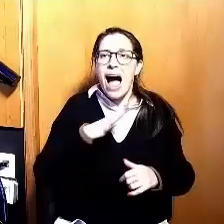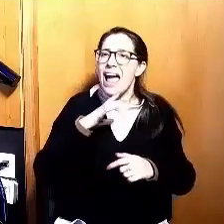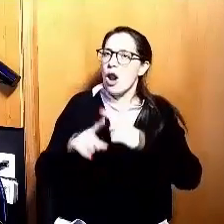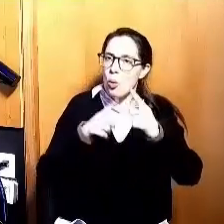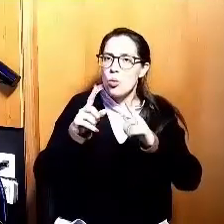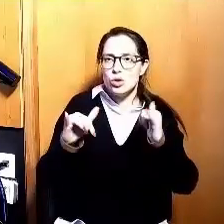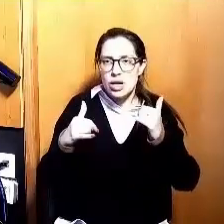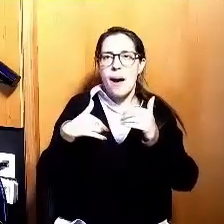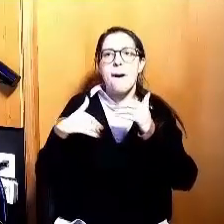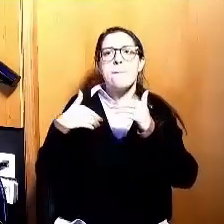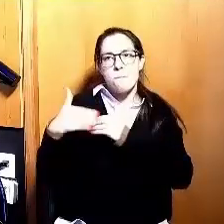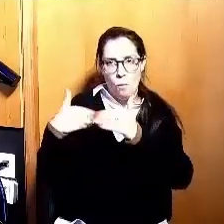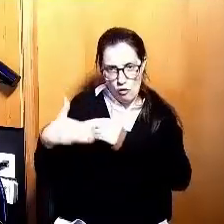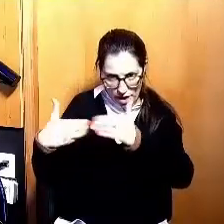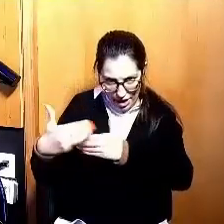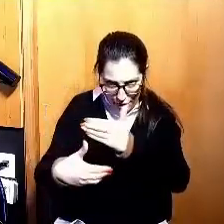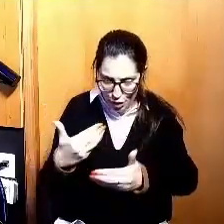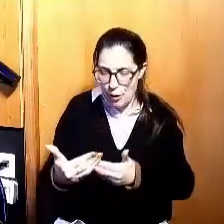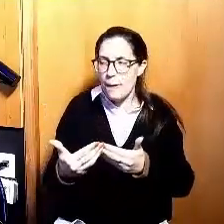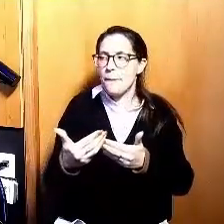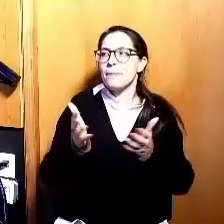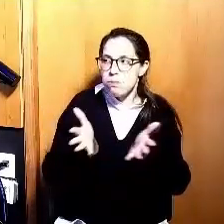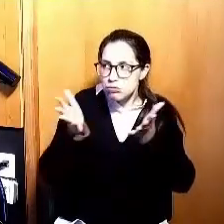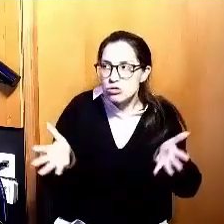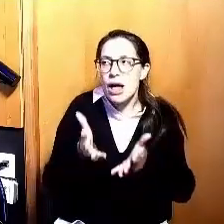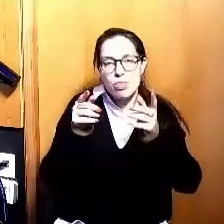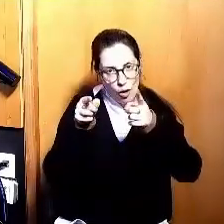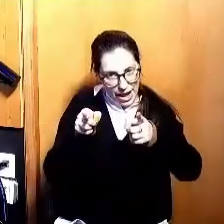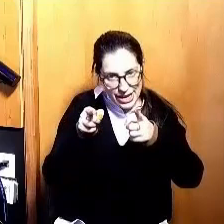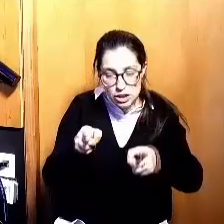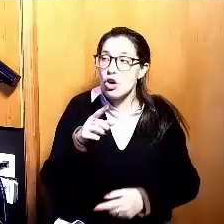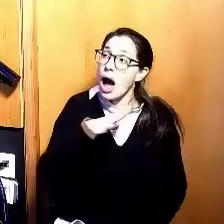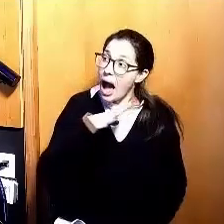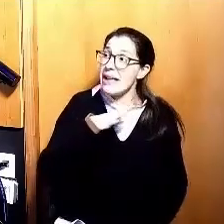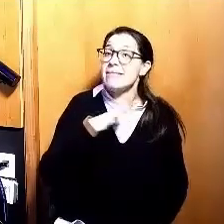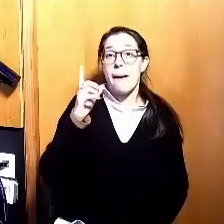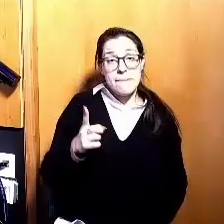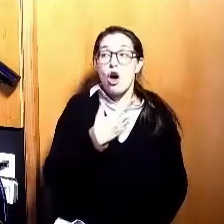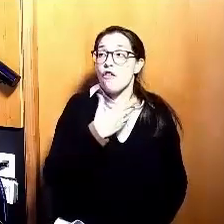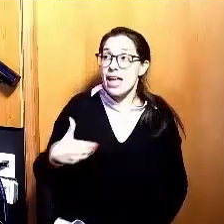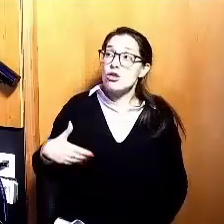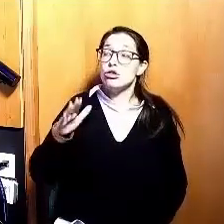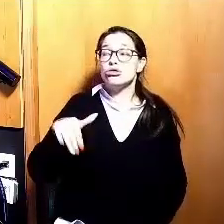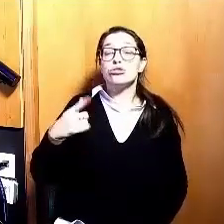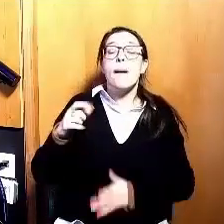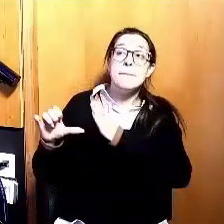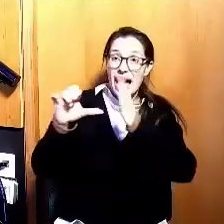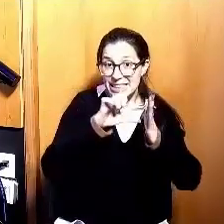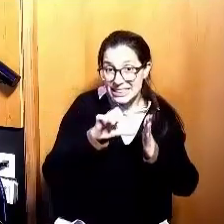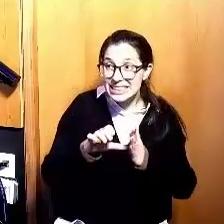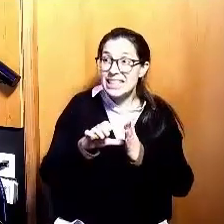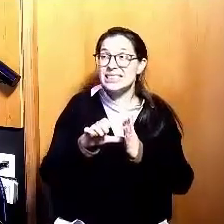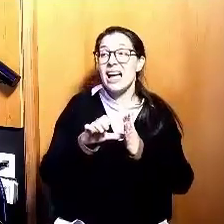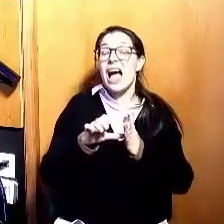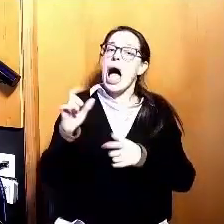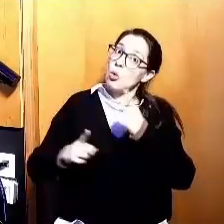y que están impulsando justamente eso. Hay gobiernos nacionales que tuvieron un salta para